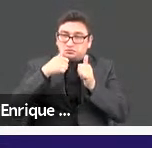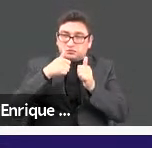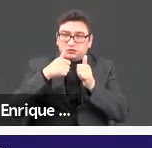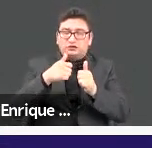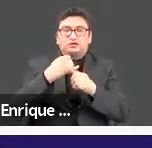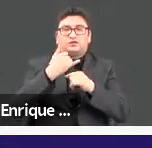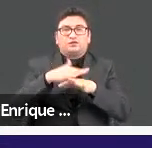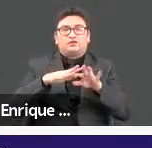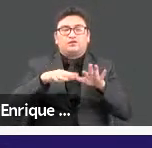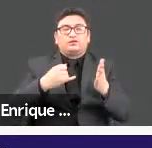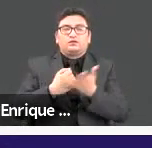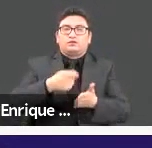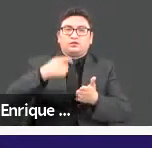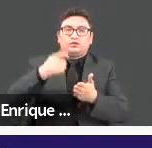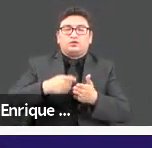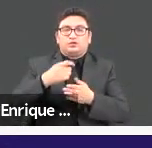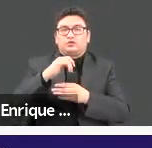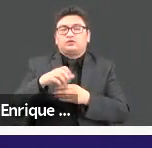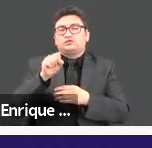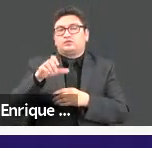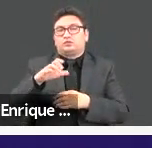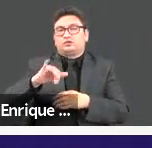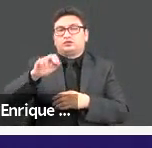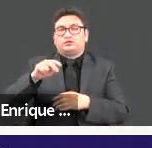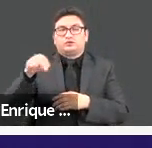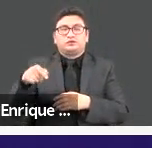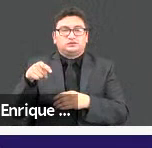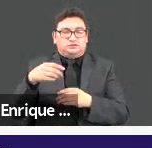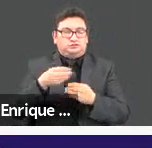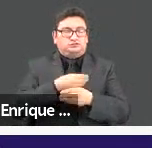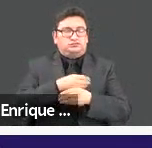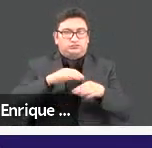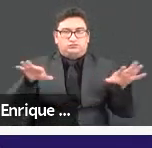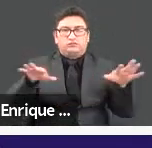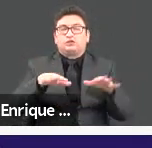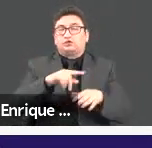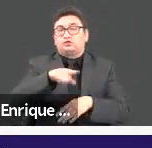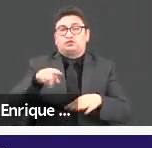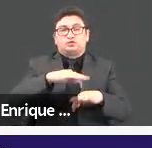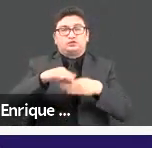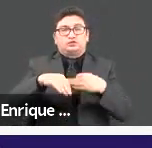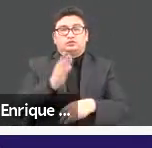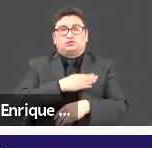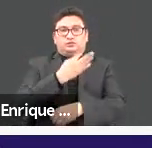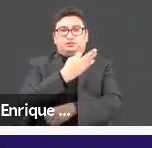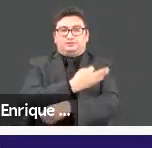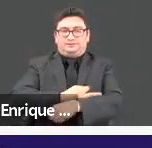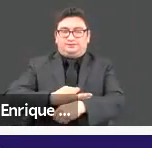jurisprudencia que realiza la Suprema Corte de Justicia de la Nación. Que tengan ustedes muy buena tarde.